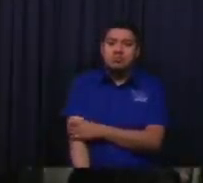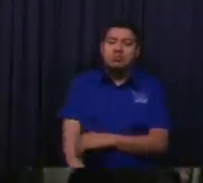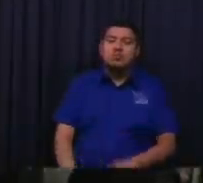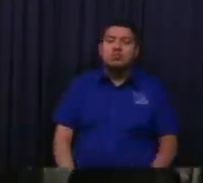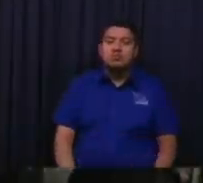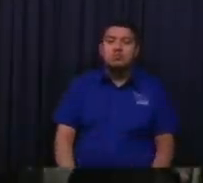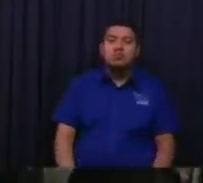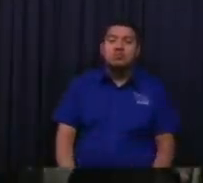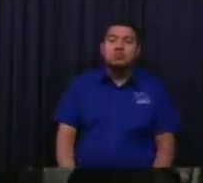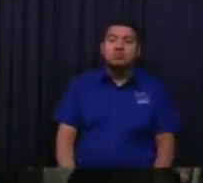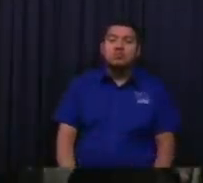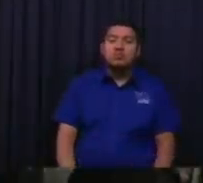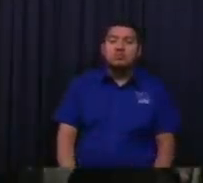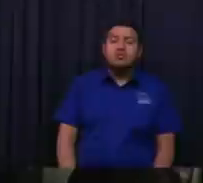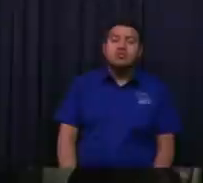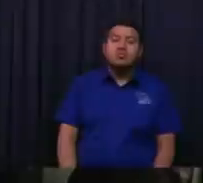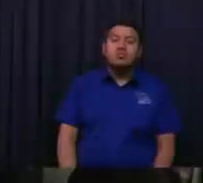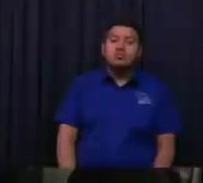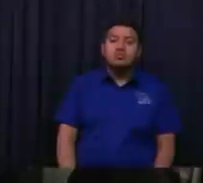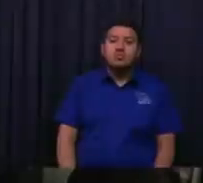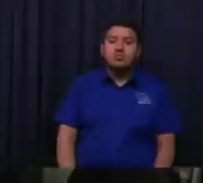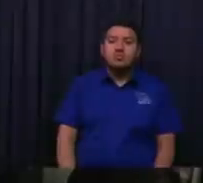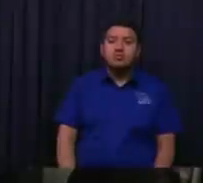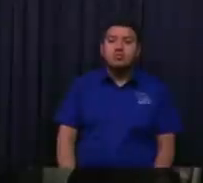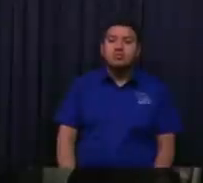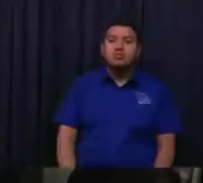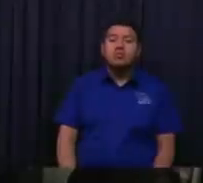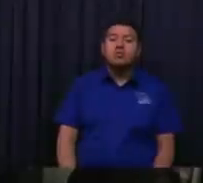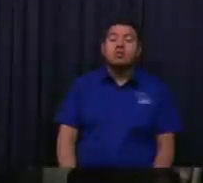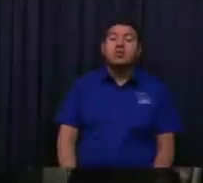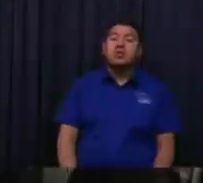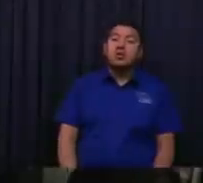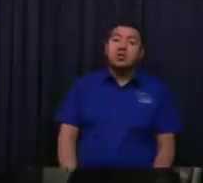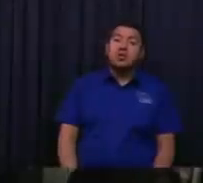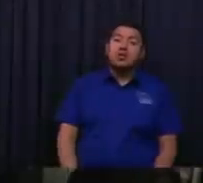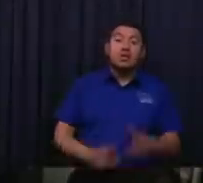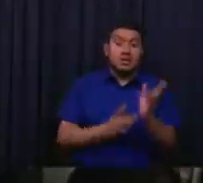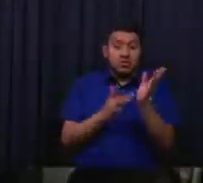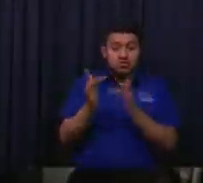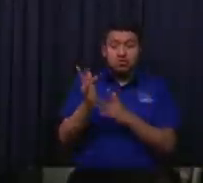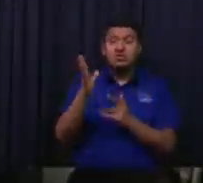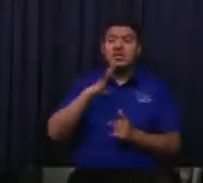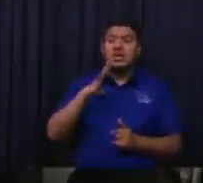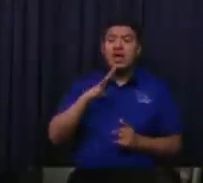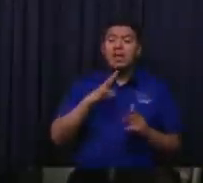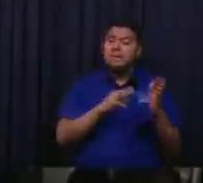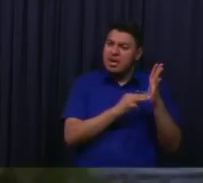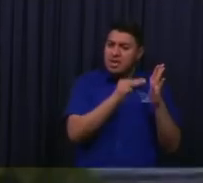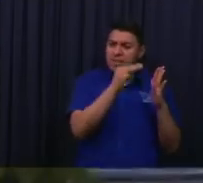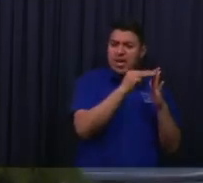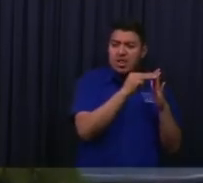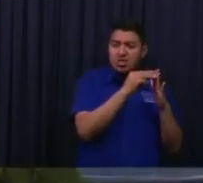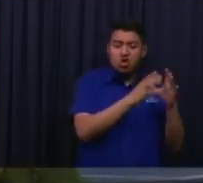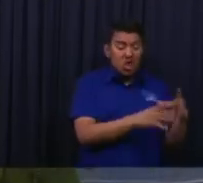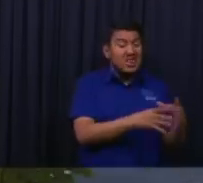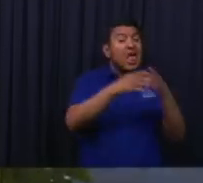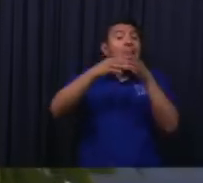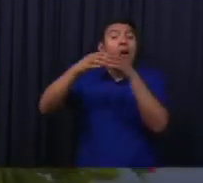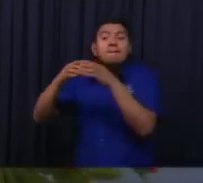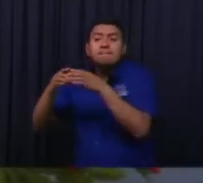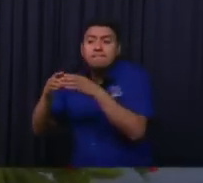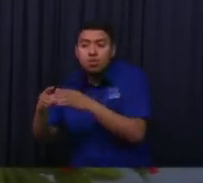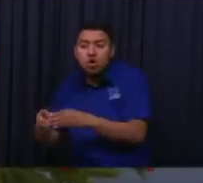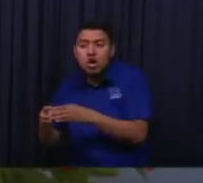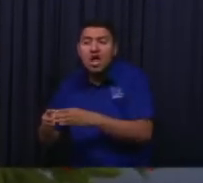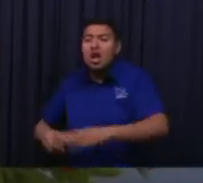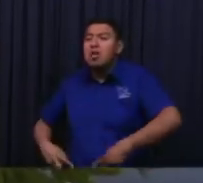dejó de cumplir. ¿Y qué fue lo que dijo? Yo tengo el mandamiento de poner mi vida. A mí